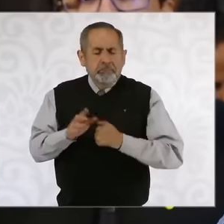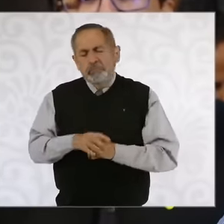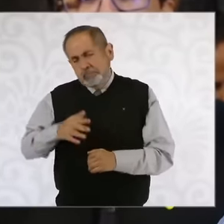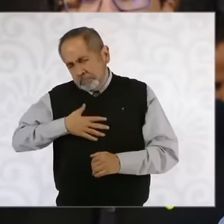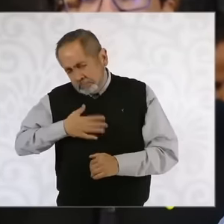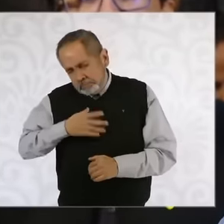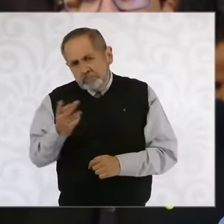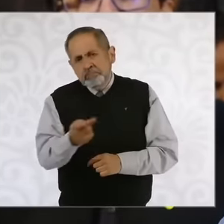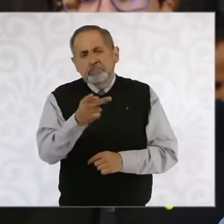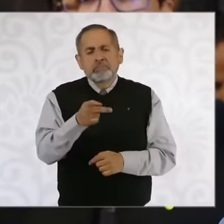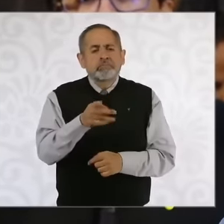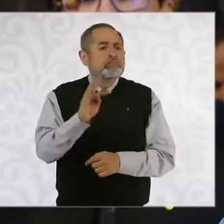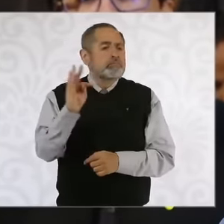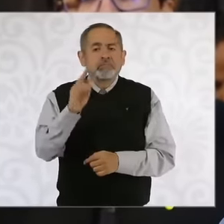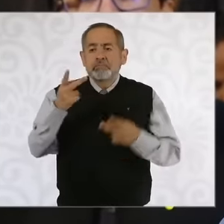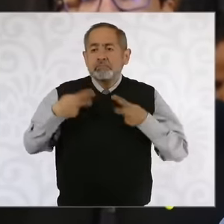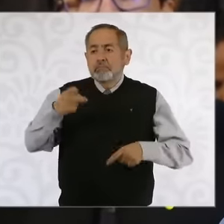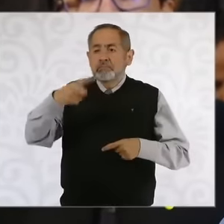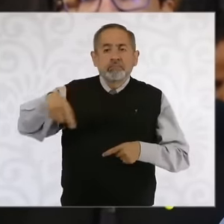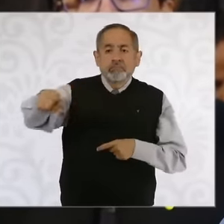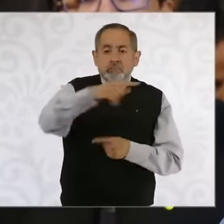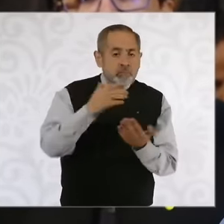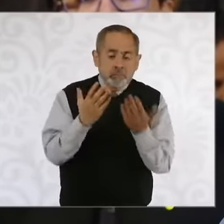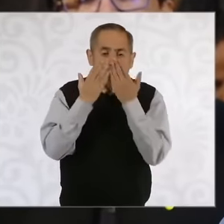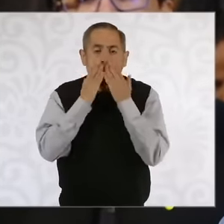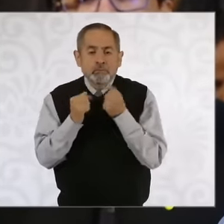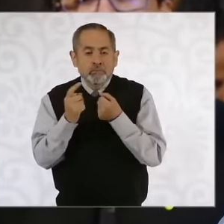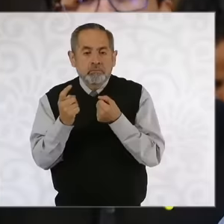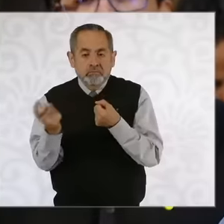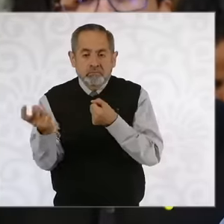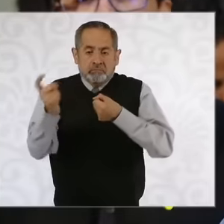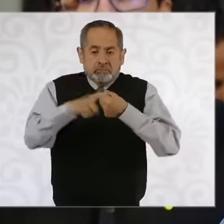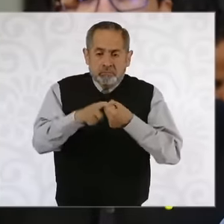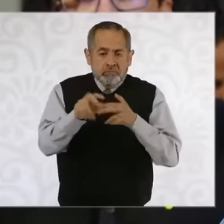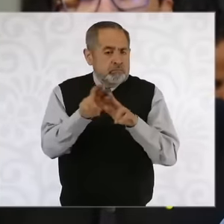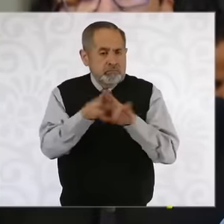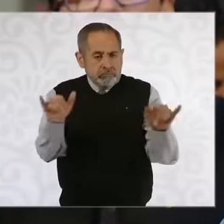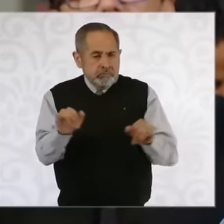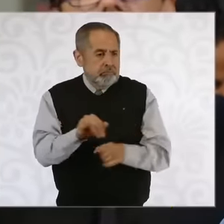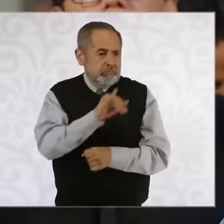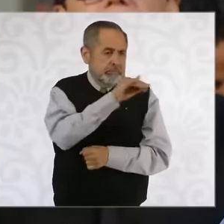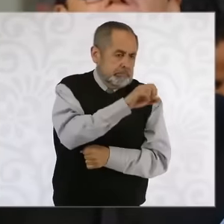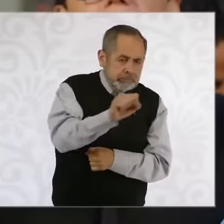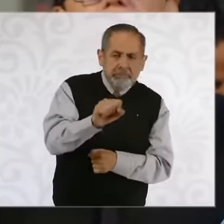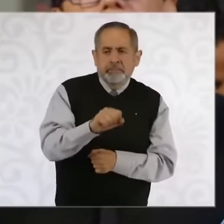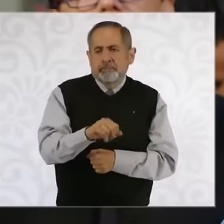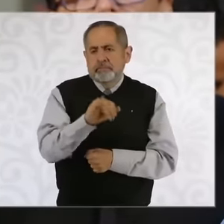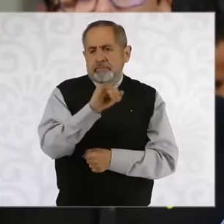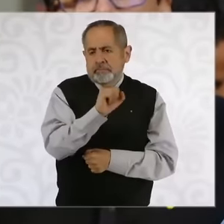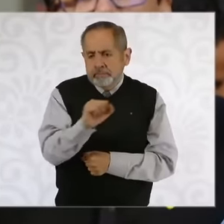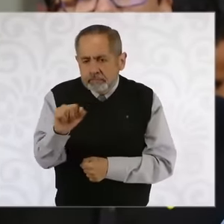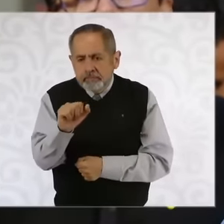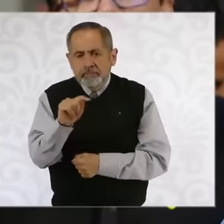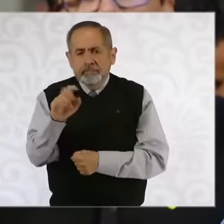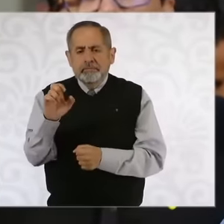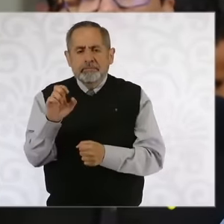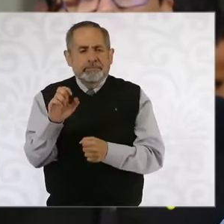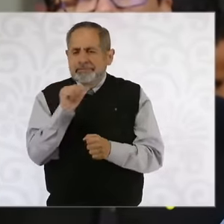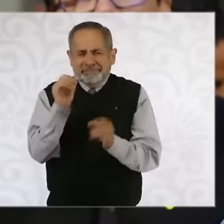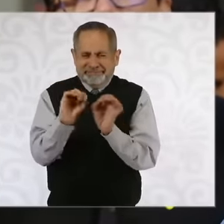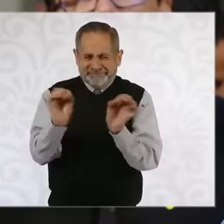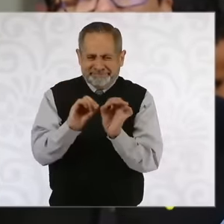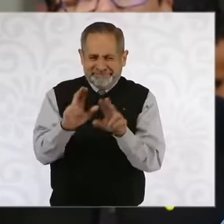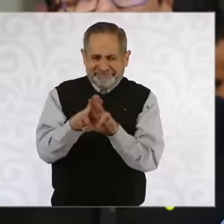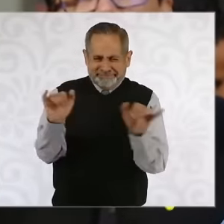si las personas que no cuentan con algún adscritos a algún sistema de salud o alguna clínica,